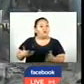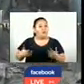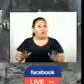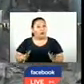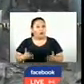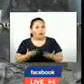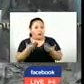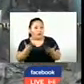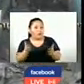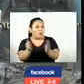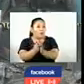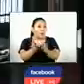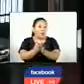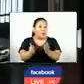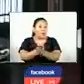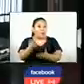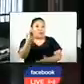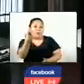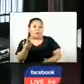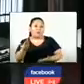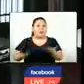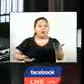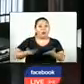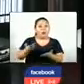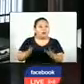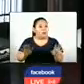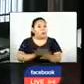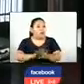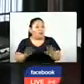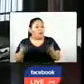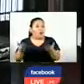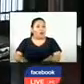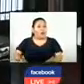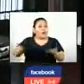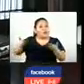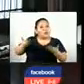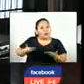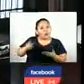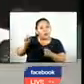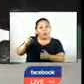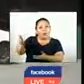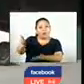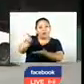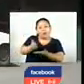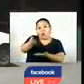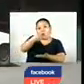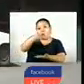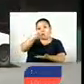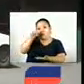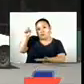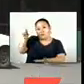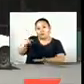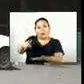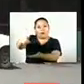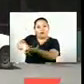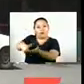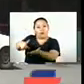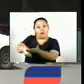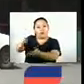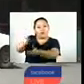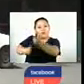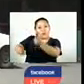ayuda a su problemática comerciantes aseguran que únicamente han recibido un paquete alimenticio por parte de la comuna